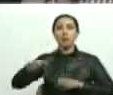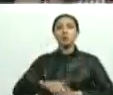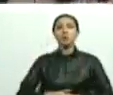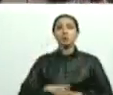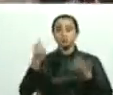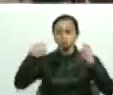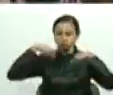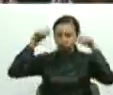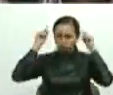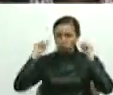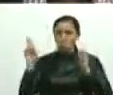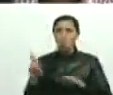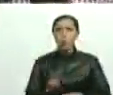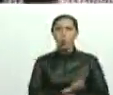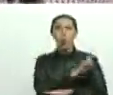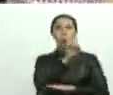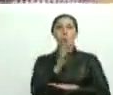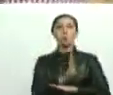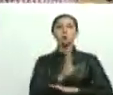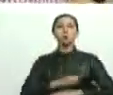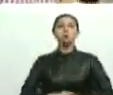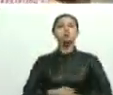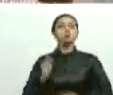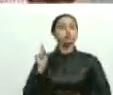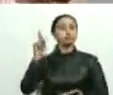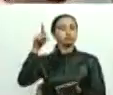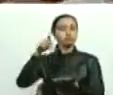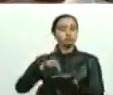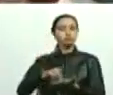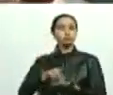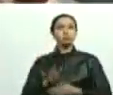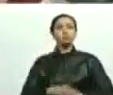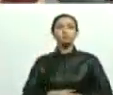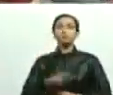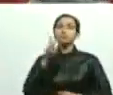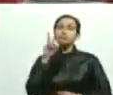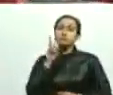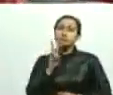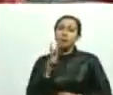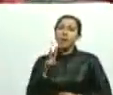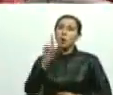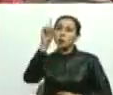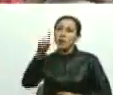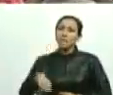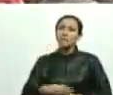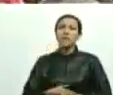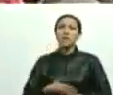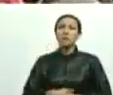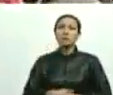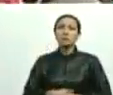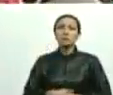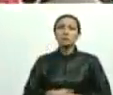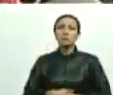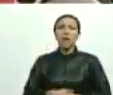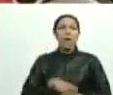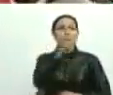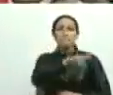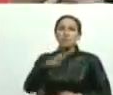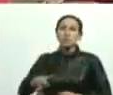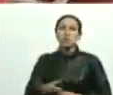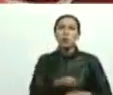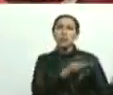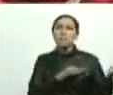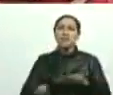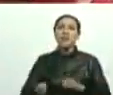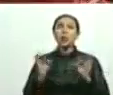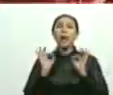mascarilla y aquí estamos, pues. Veo también entre nosotros a unos invitados especiales.